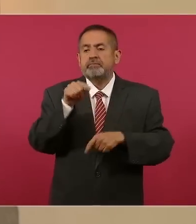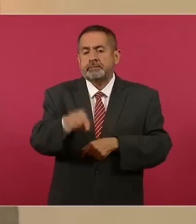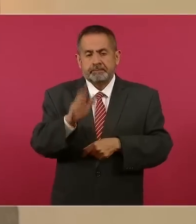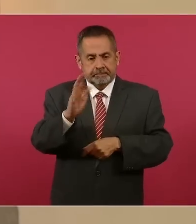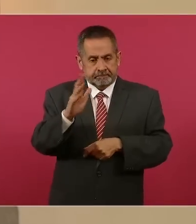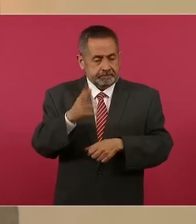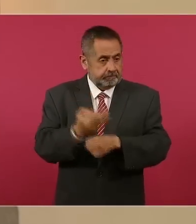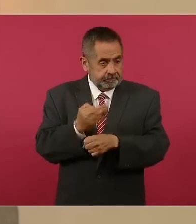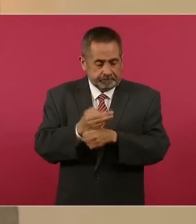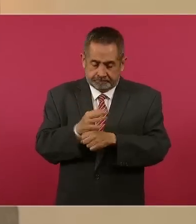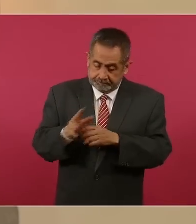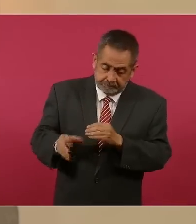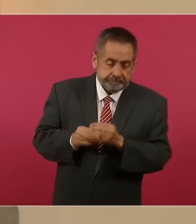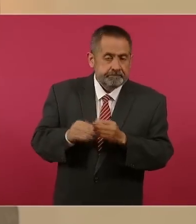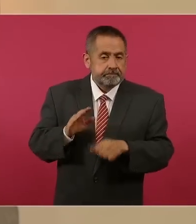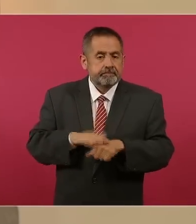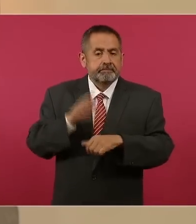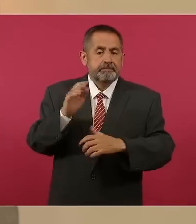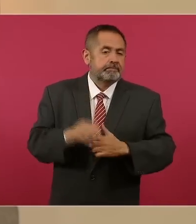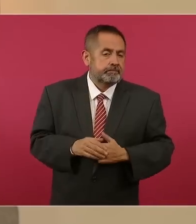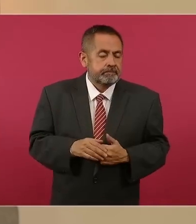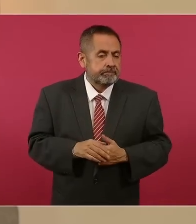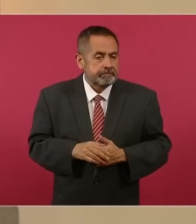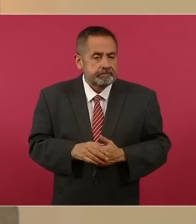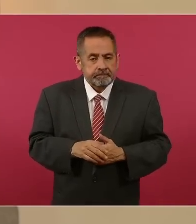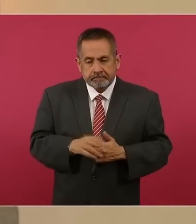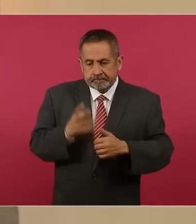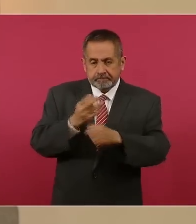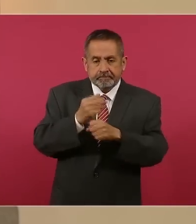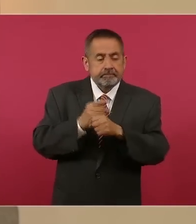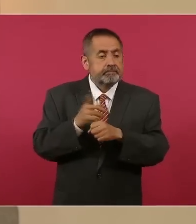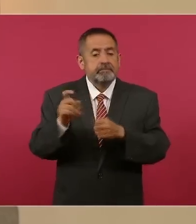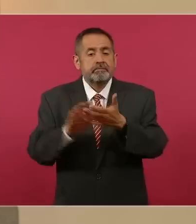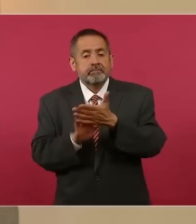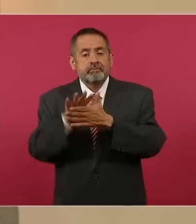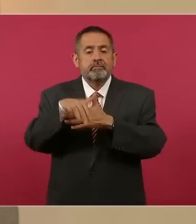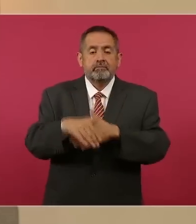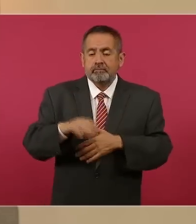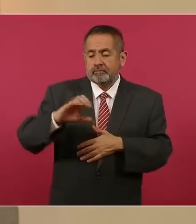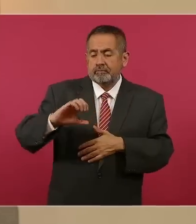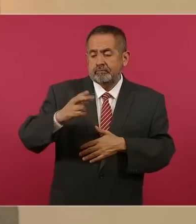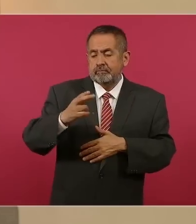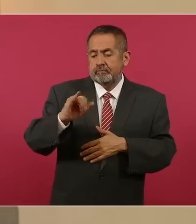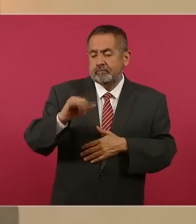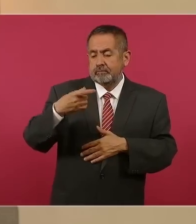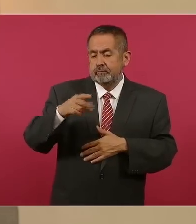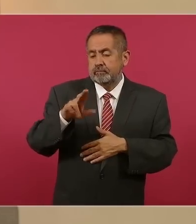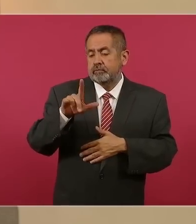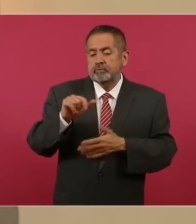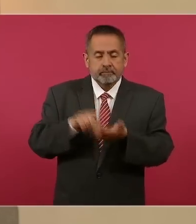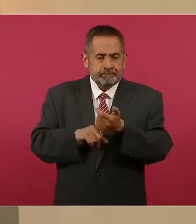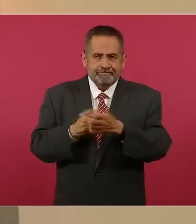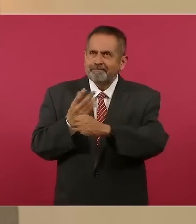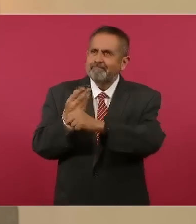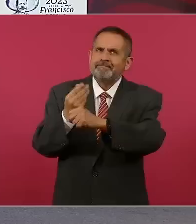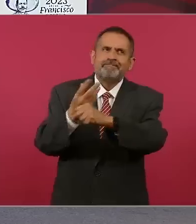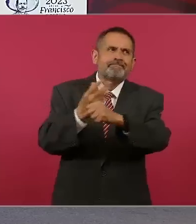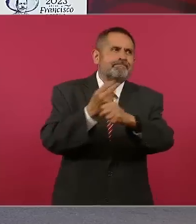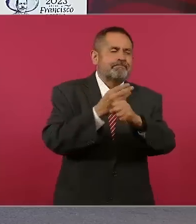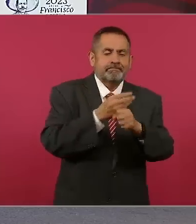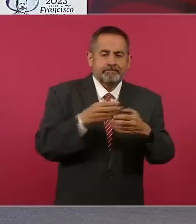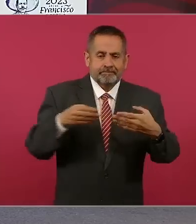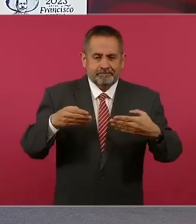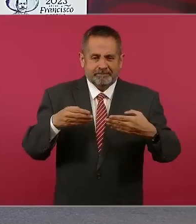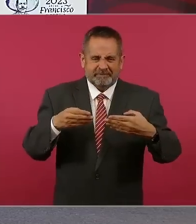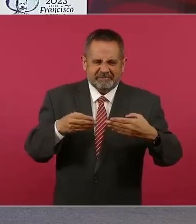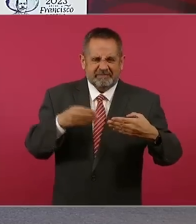que se tienen actualmente. Vamos a rehabilitar la presa derivadora El Chículi. Esta presa la vamos a ampliar, vamos a abrir una nueva